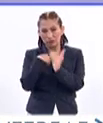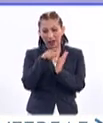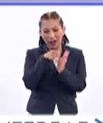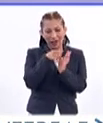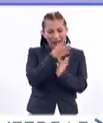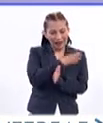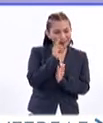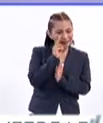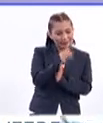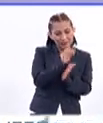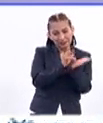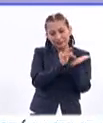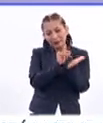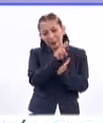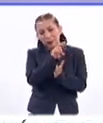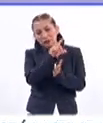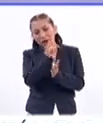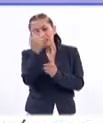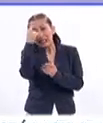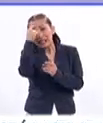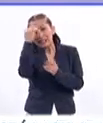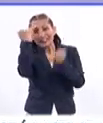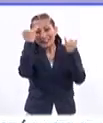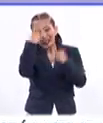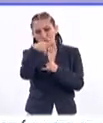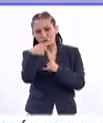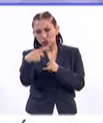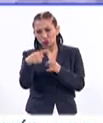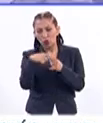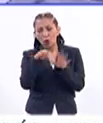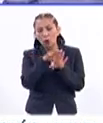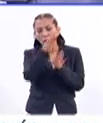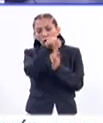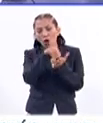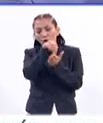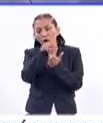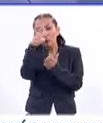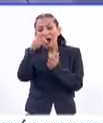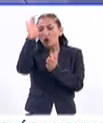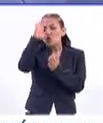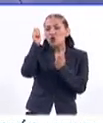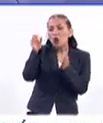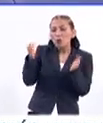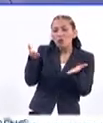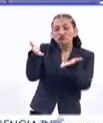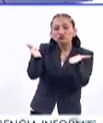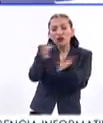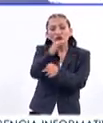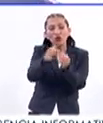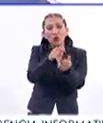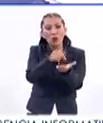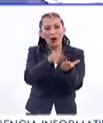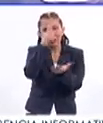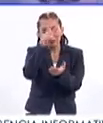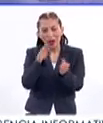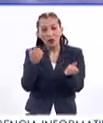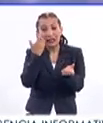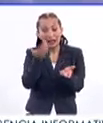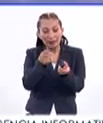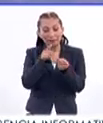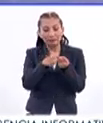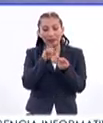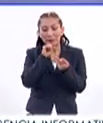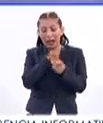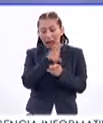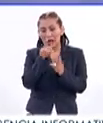a partir de lo que Vasconcelos pensaba como una manera de acercar la cultura a todos los rincones de México. Tenemos